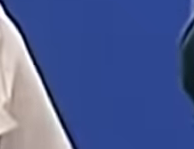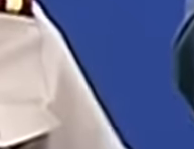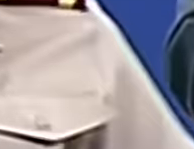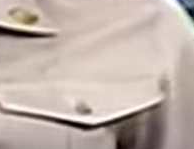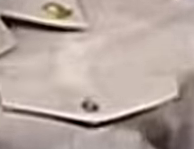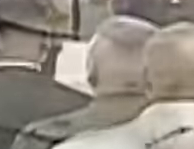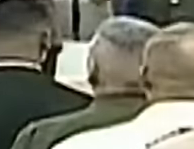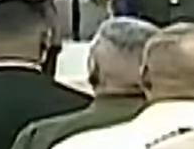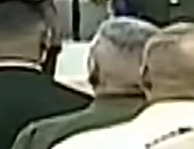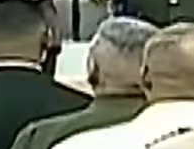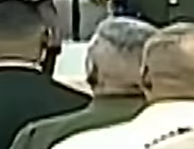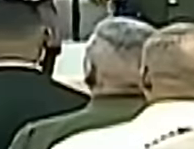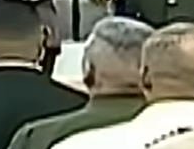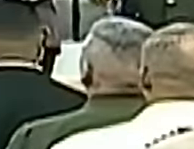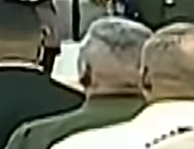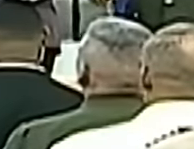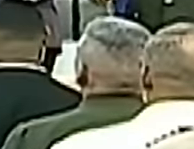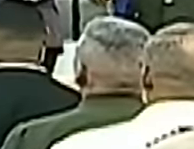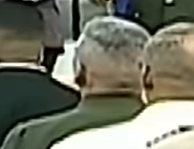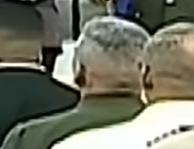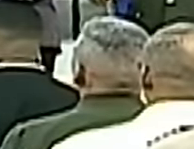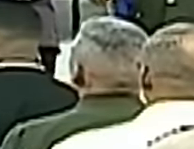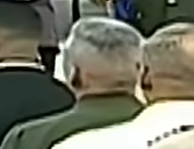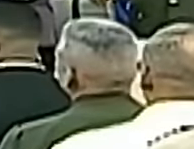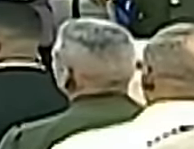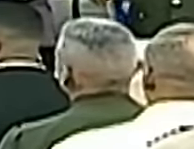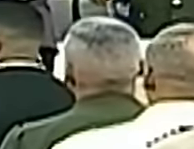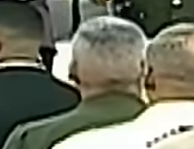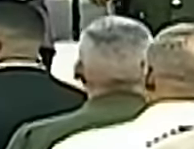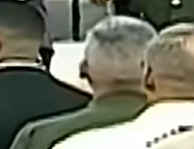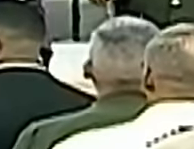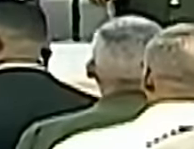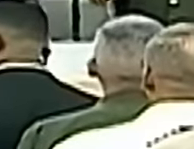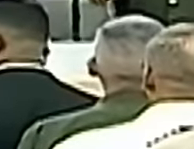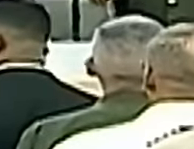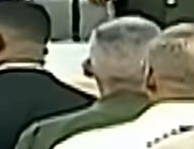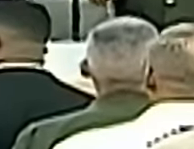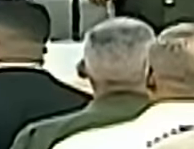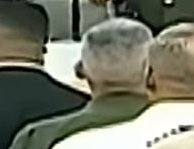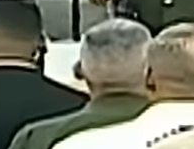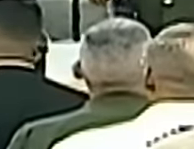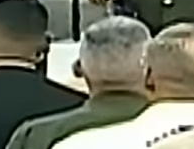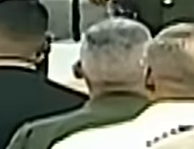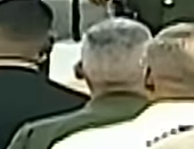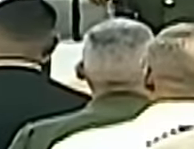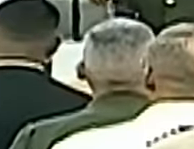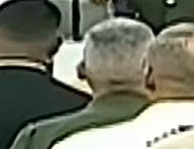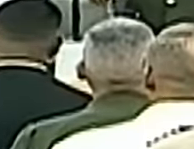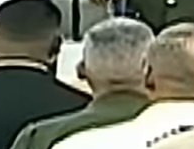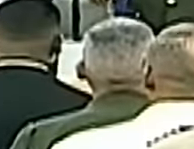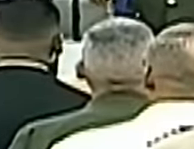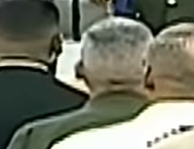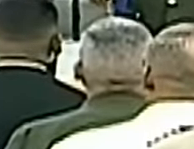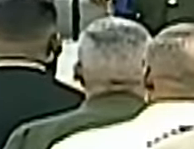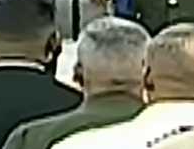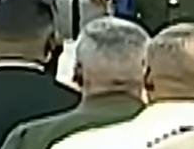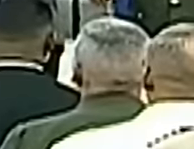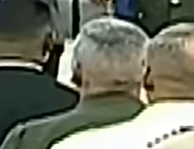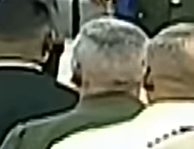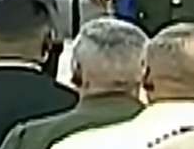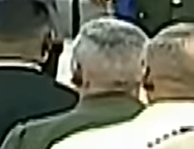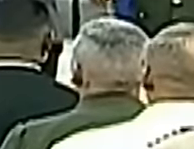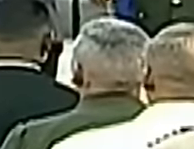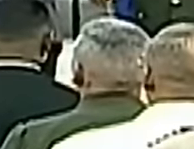las maracas, porque me sobra el valor. Y les contaré la historia y la